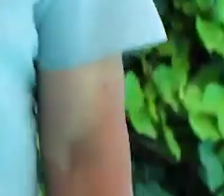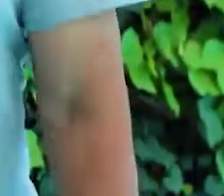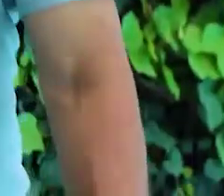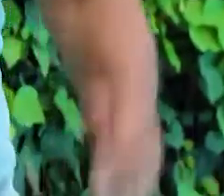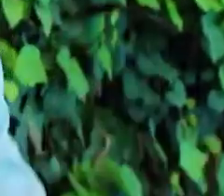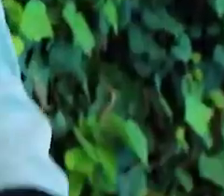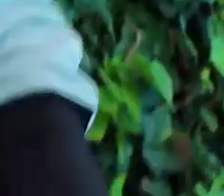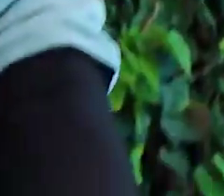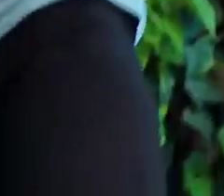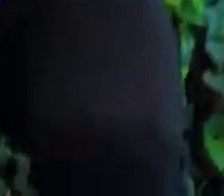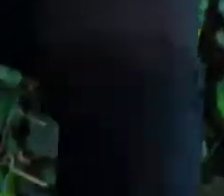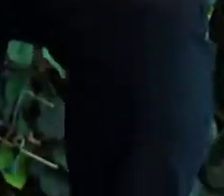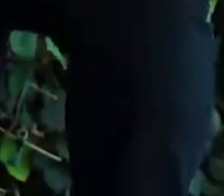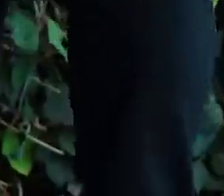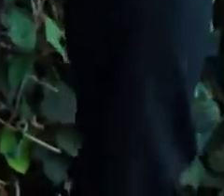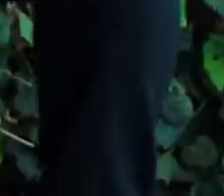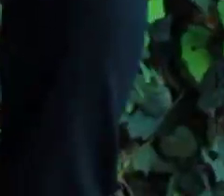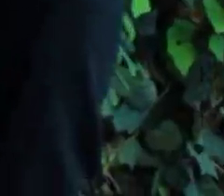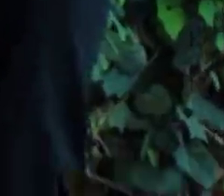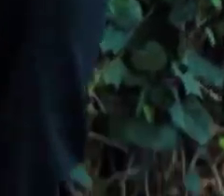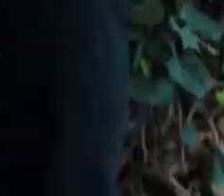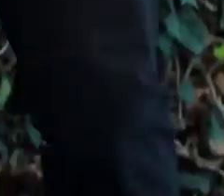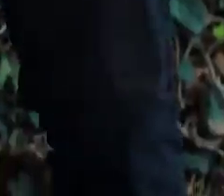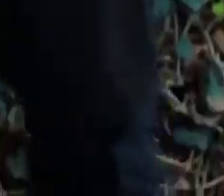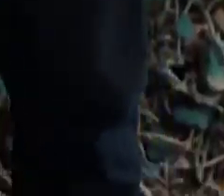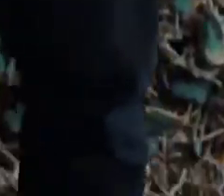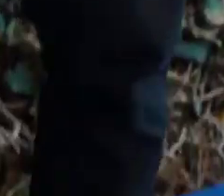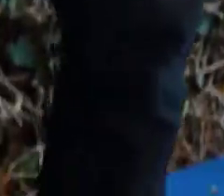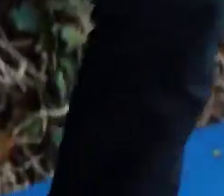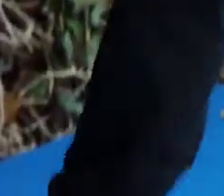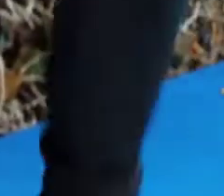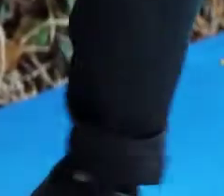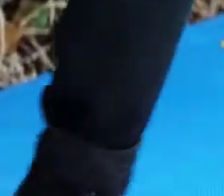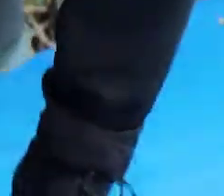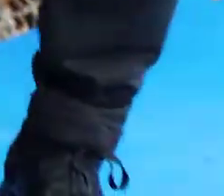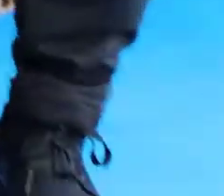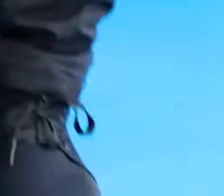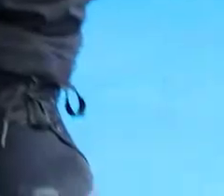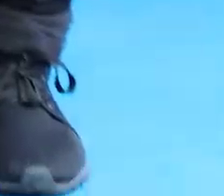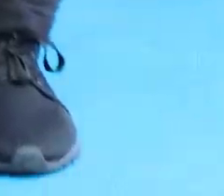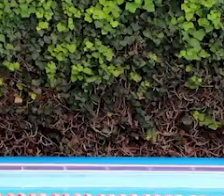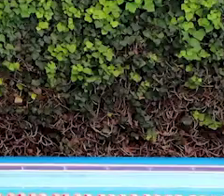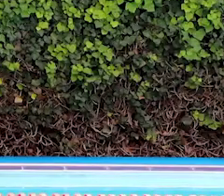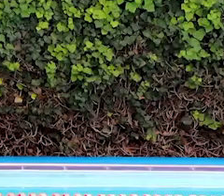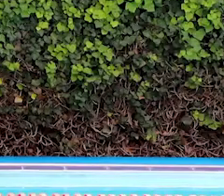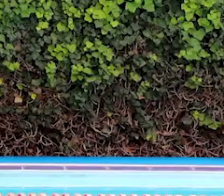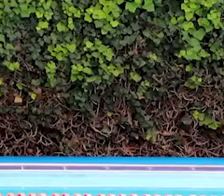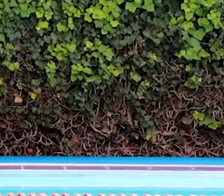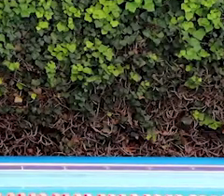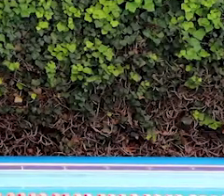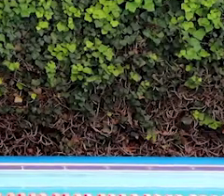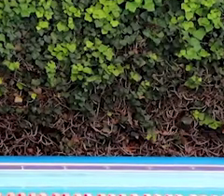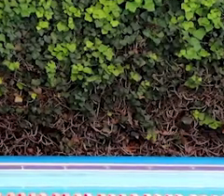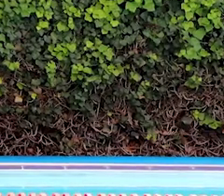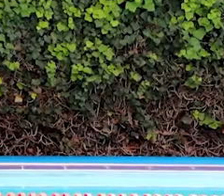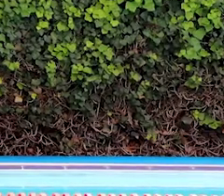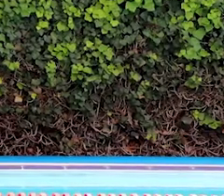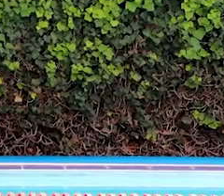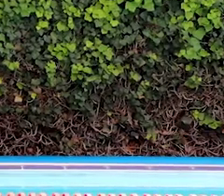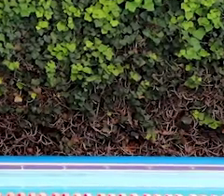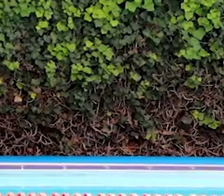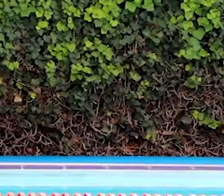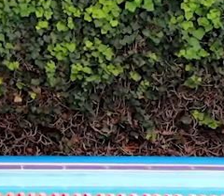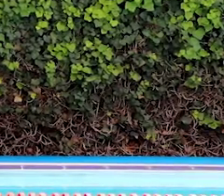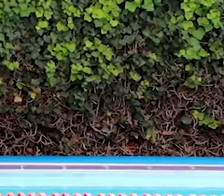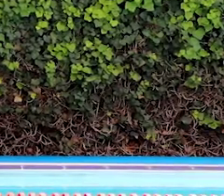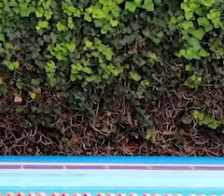contrario. Izquierda y elevamos talón. Derecha y elevamos talón. ¿Listo? Bien. Un